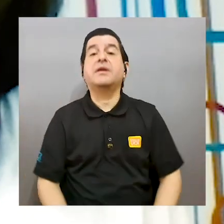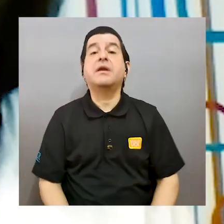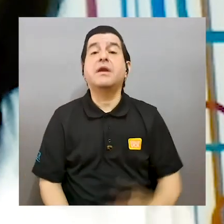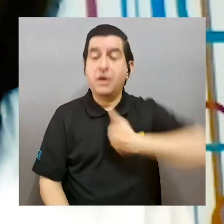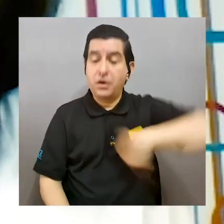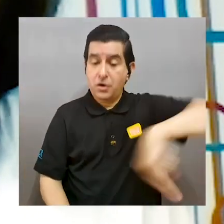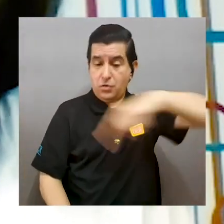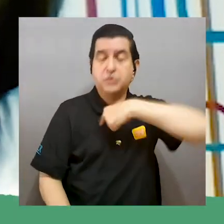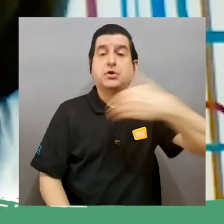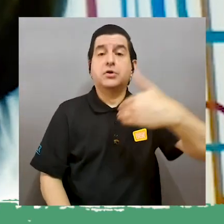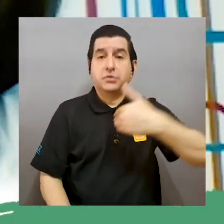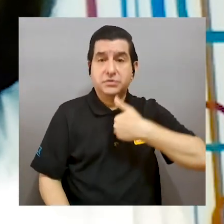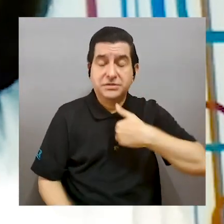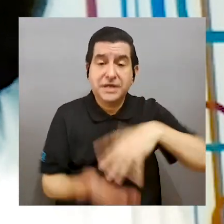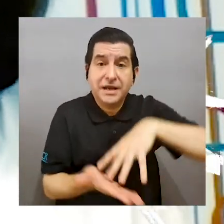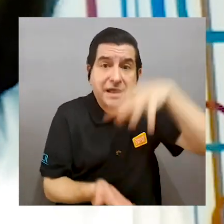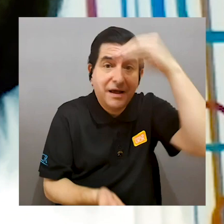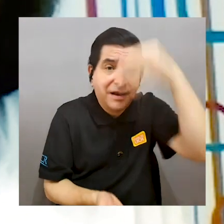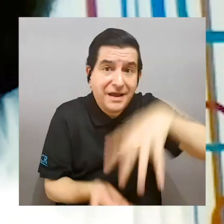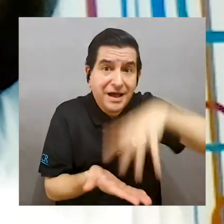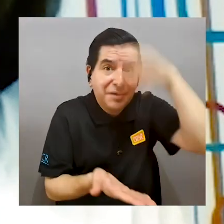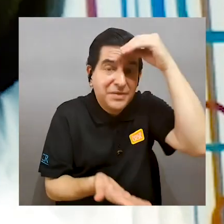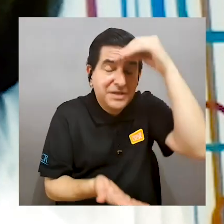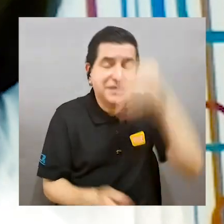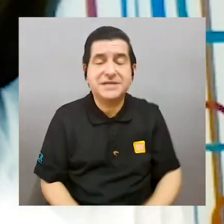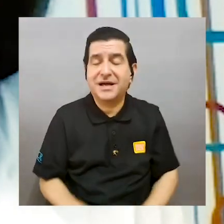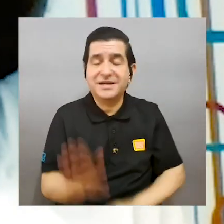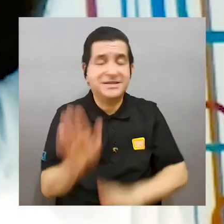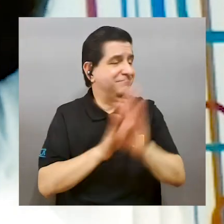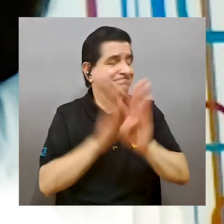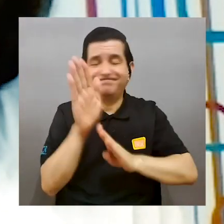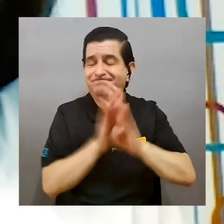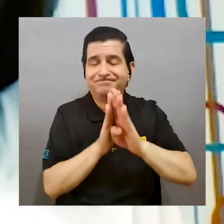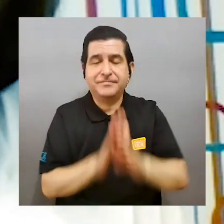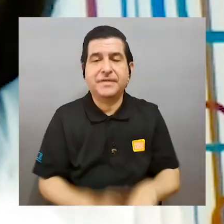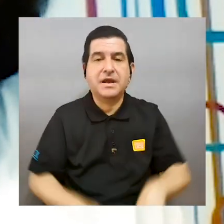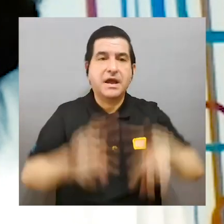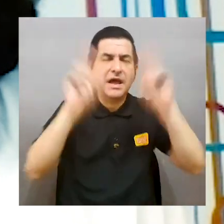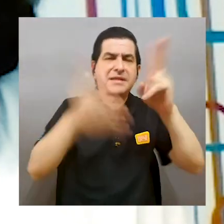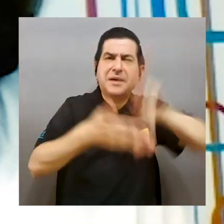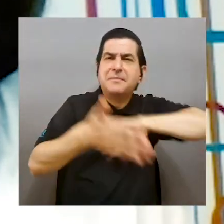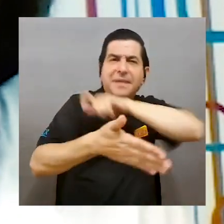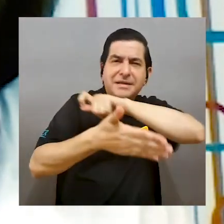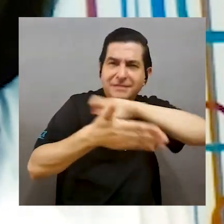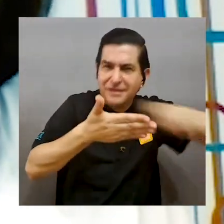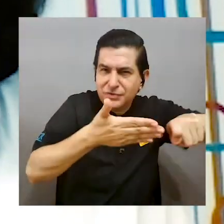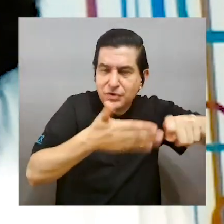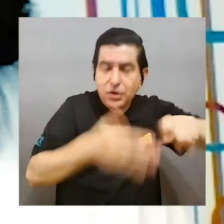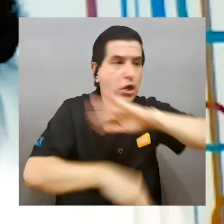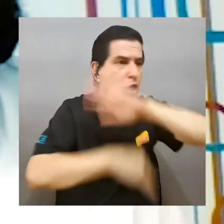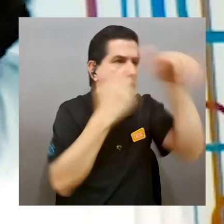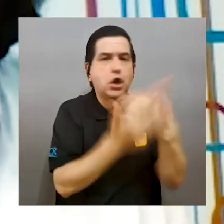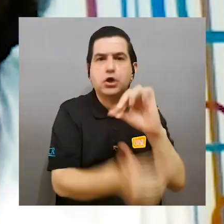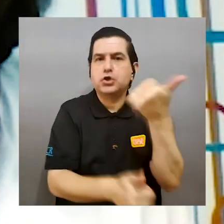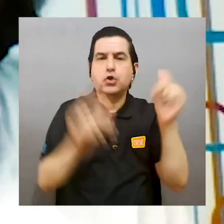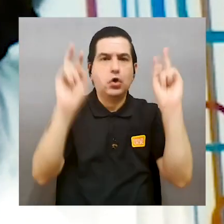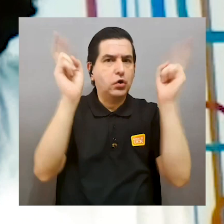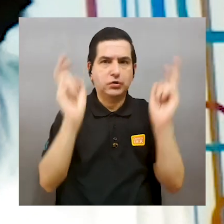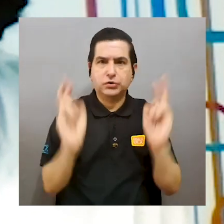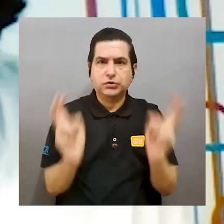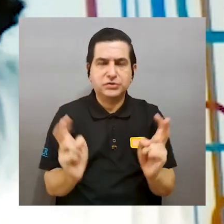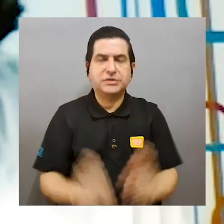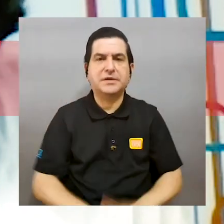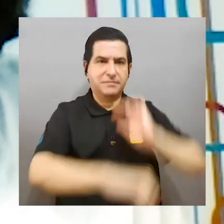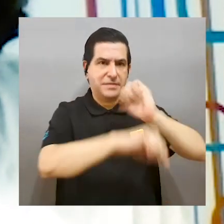sí tenemos un nivel de aprendizajes que no van a ser desarrollados en el tema de la lectoescritura y en todos los demás